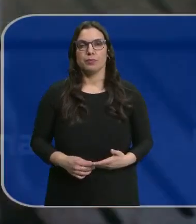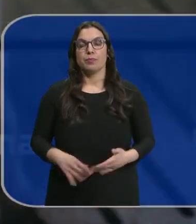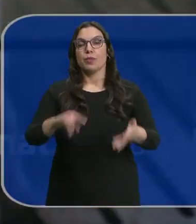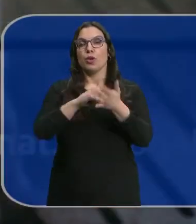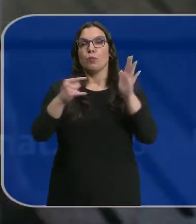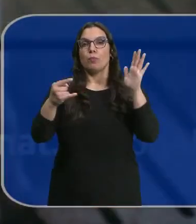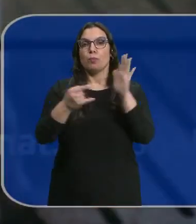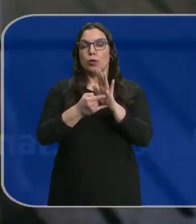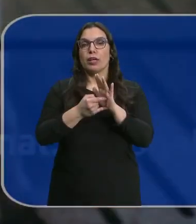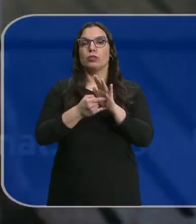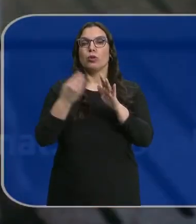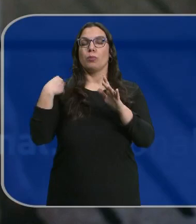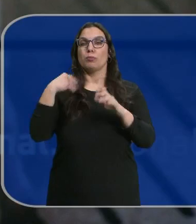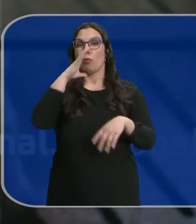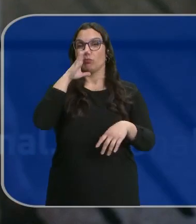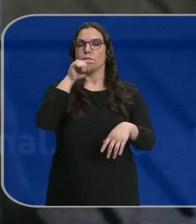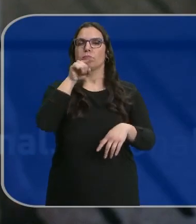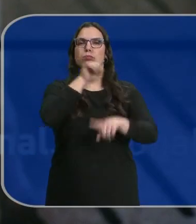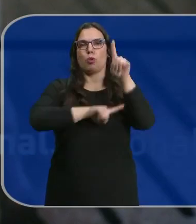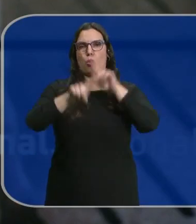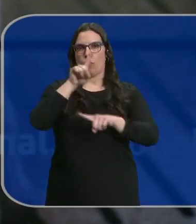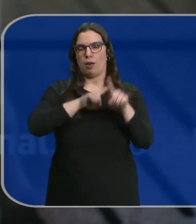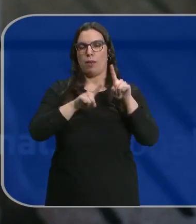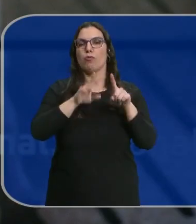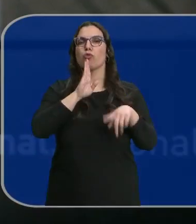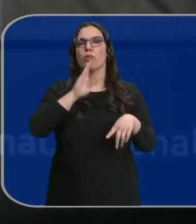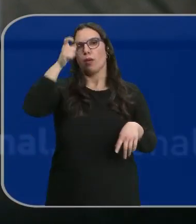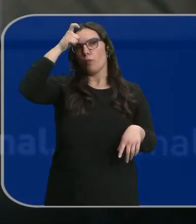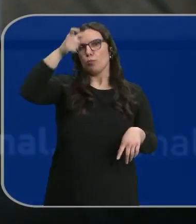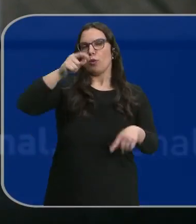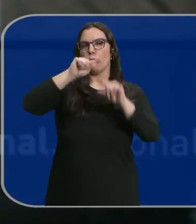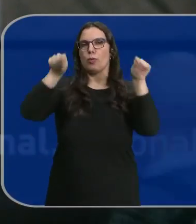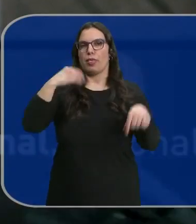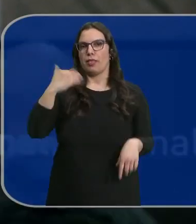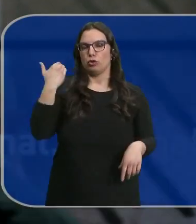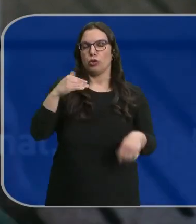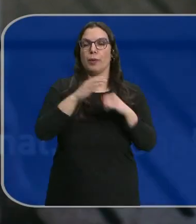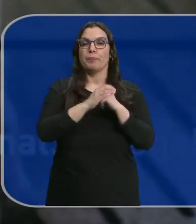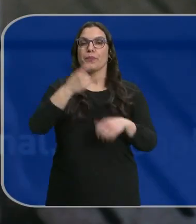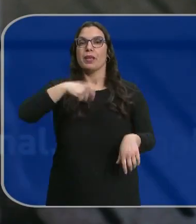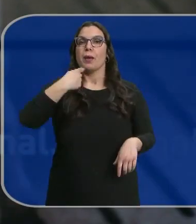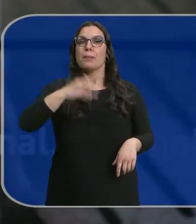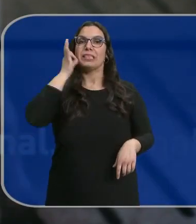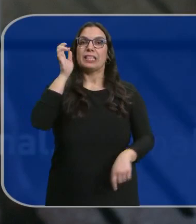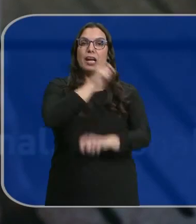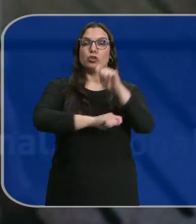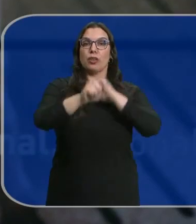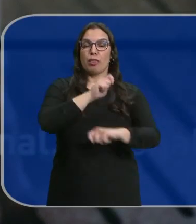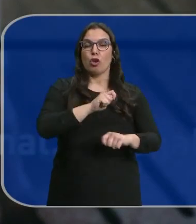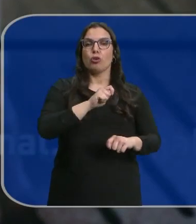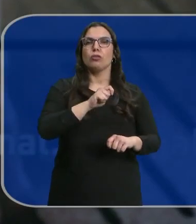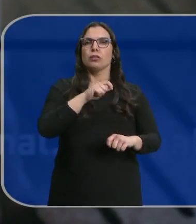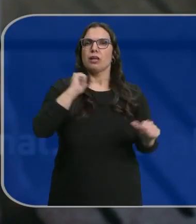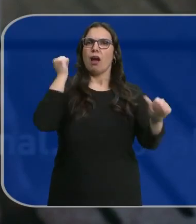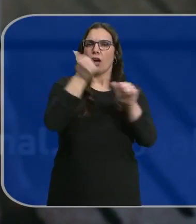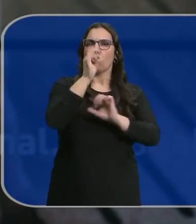Un proyecto de explotación porcina vuelve a causar polémica, esta vez en Monteagudo de las Vicarías, en Soria. La presidenta de la asociación Armazón, que